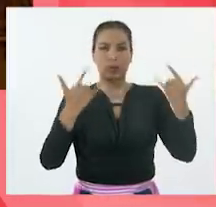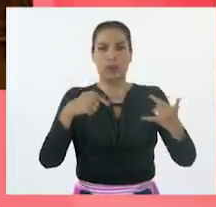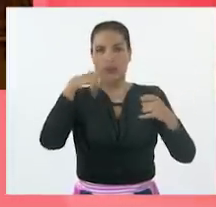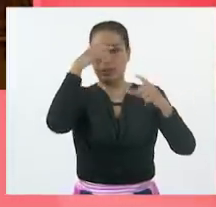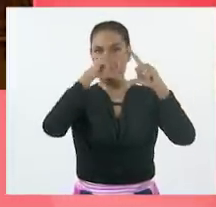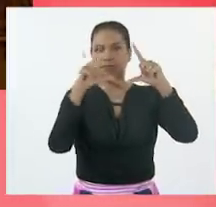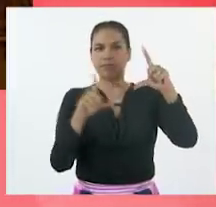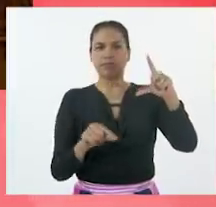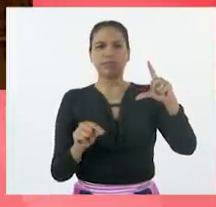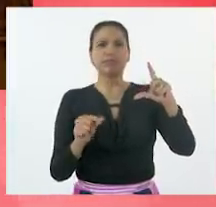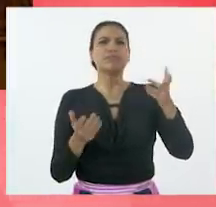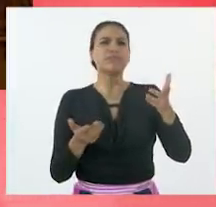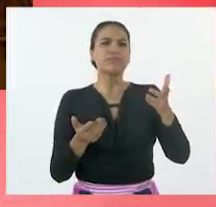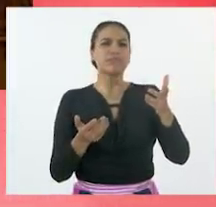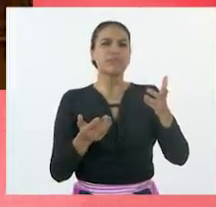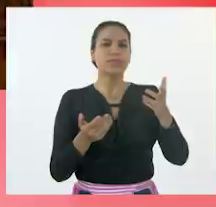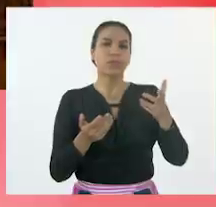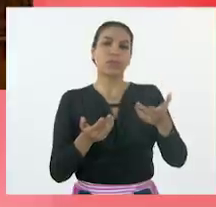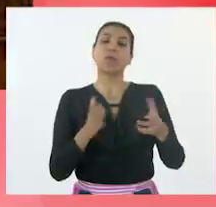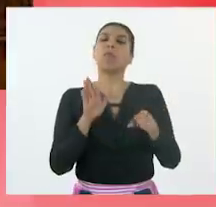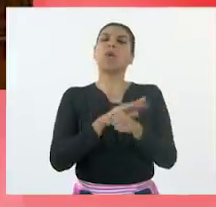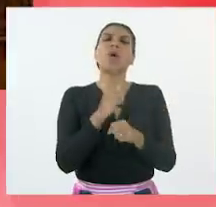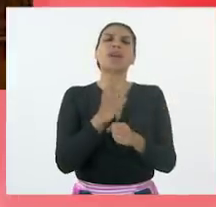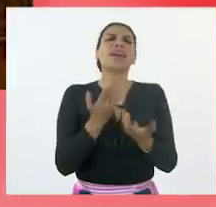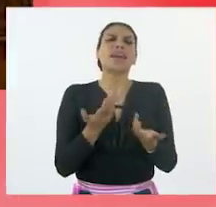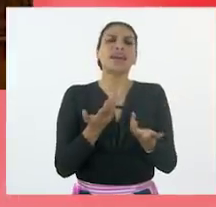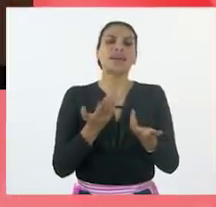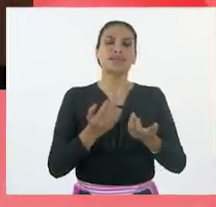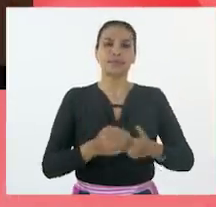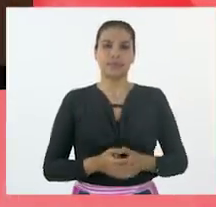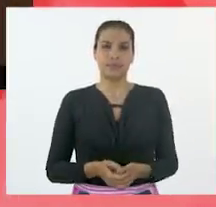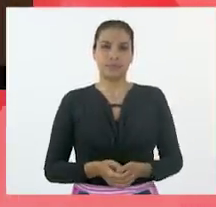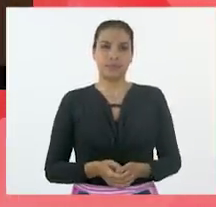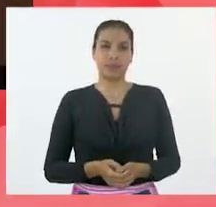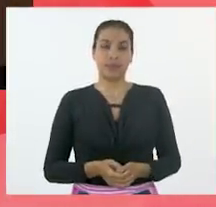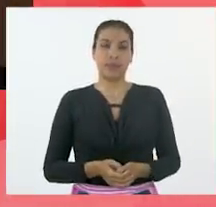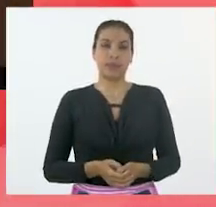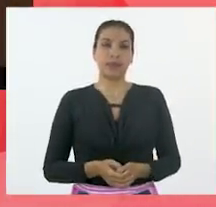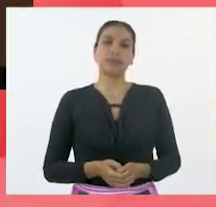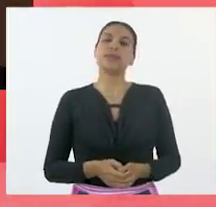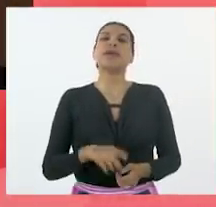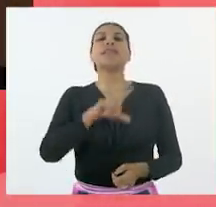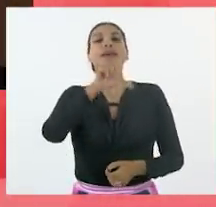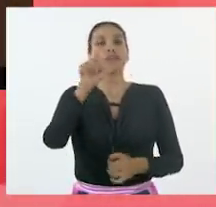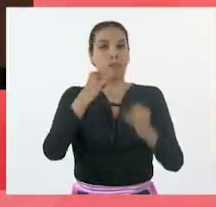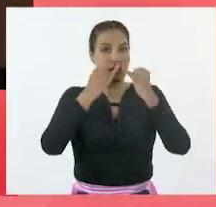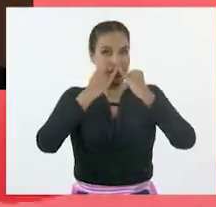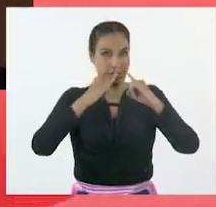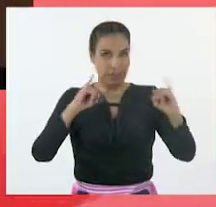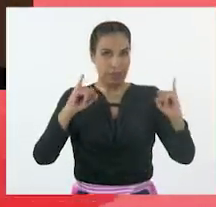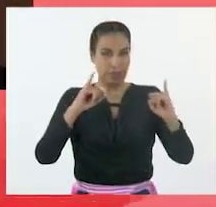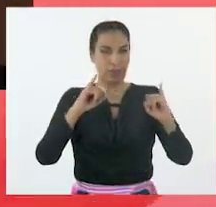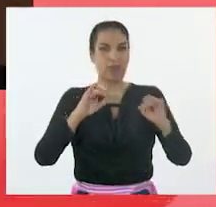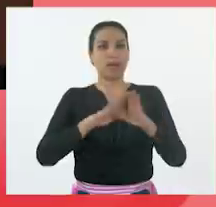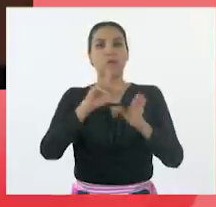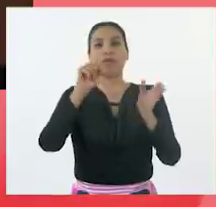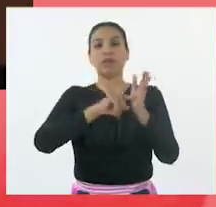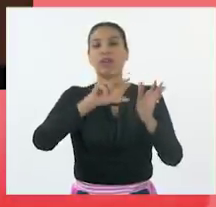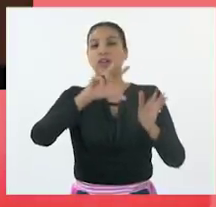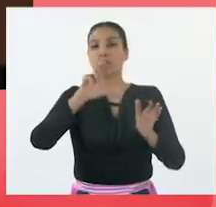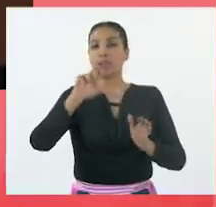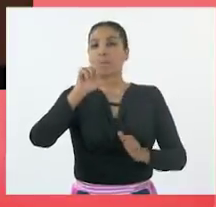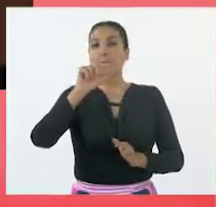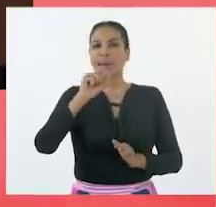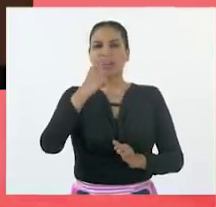México, sin duda es porque después de la independencia política de